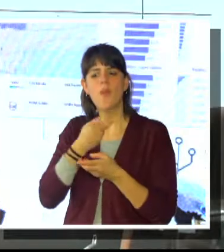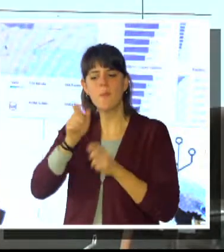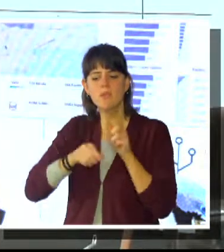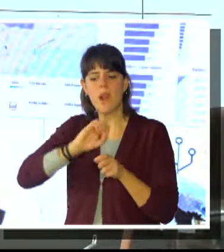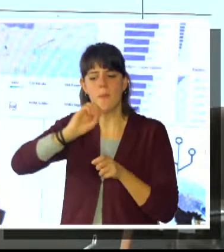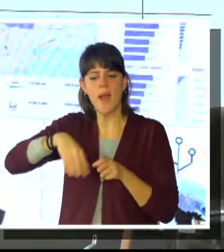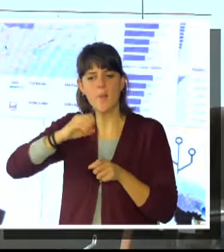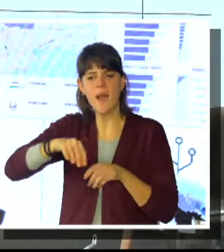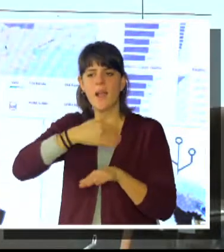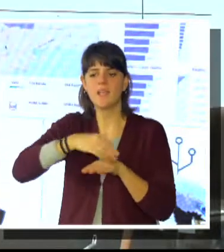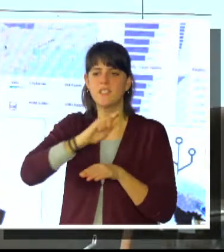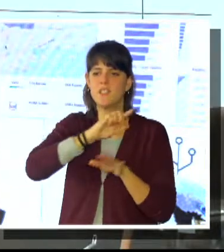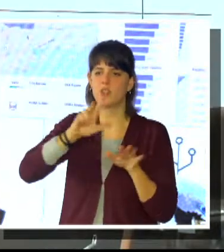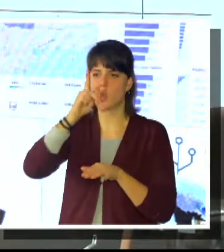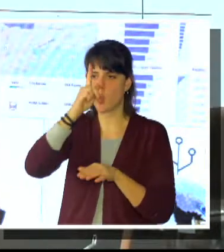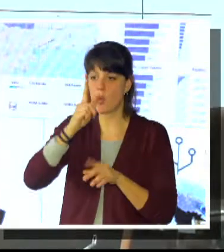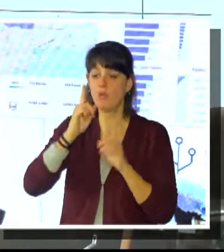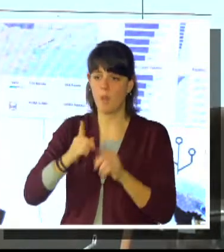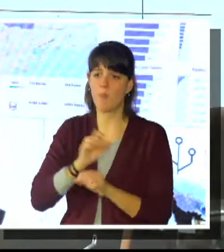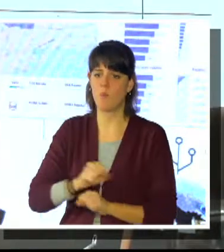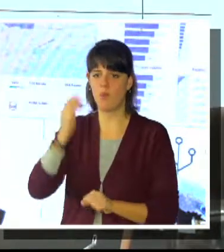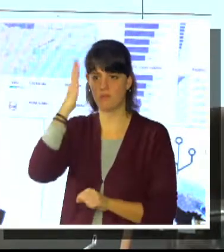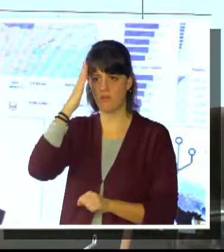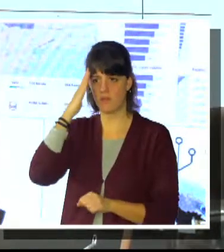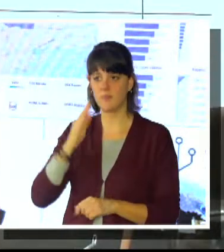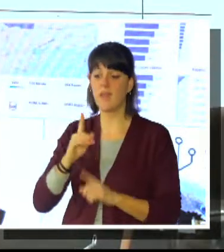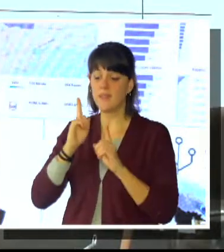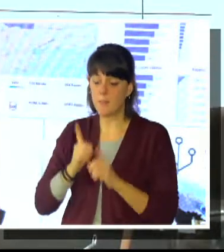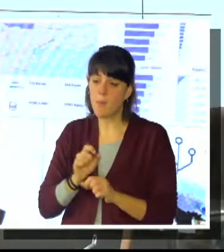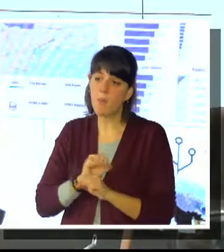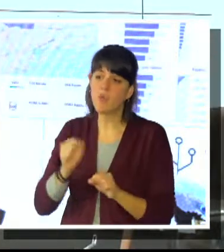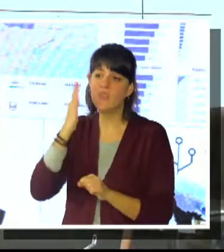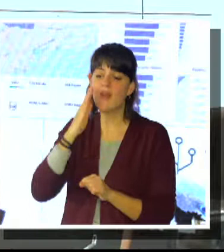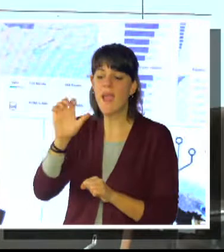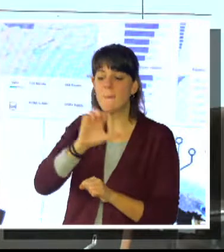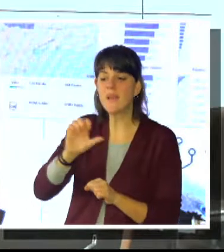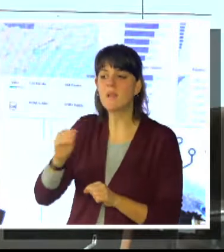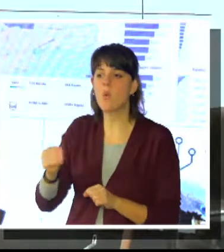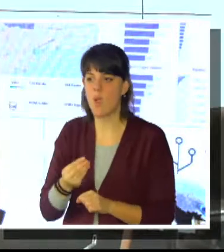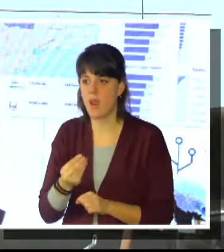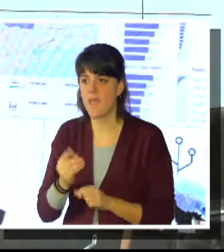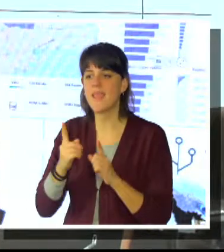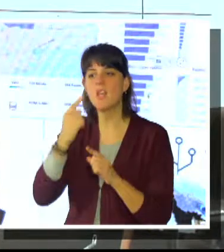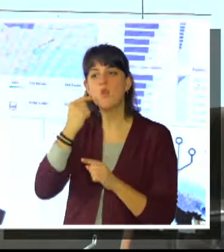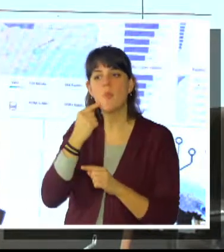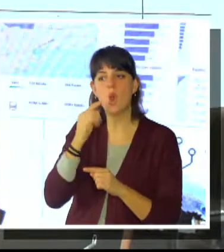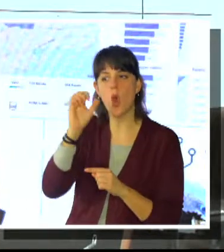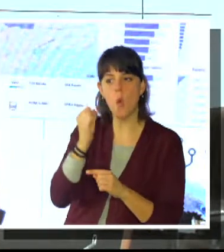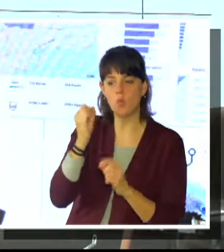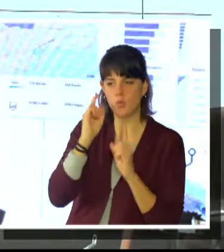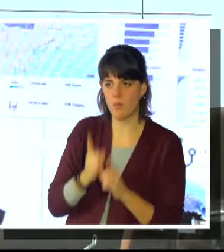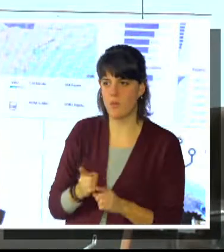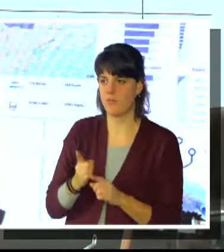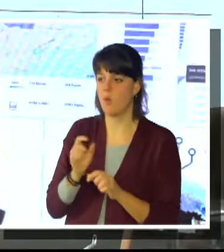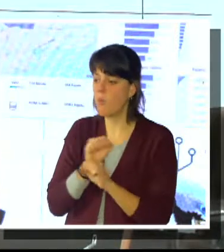en esta visualización se permite elegir el corredor que queremos analizar, nos filtra las